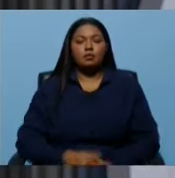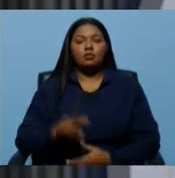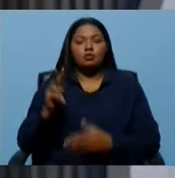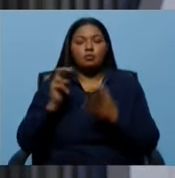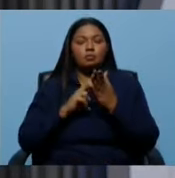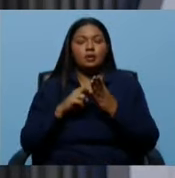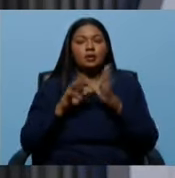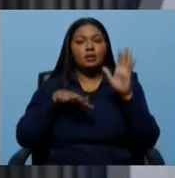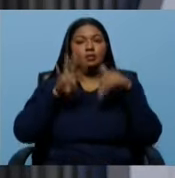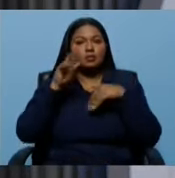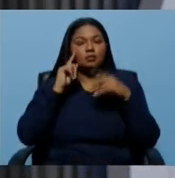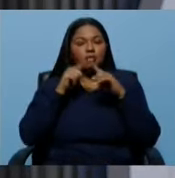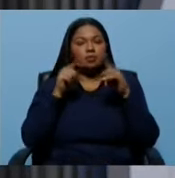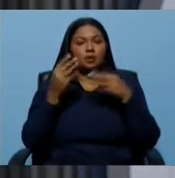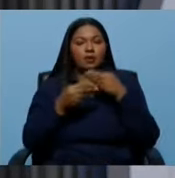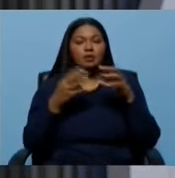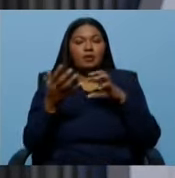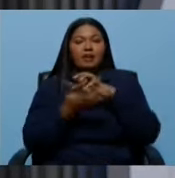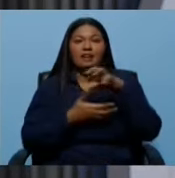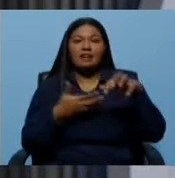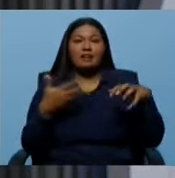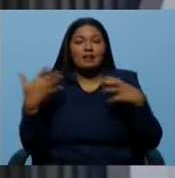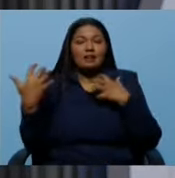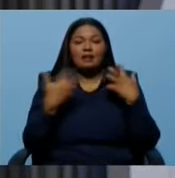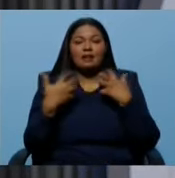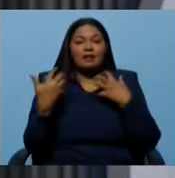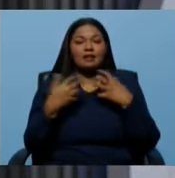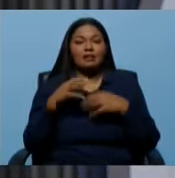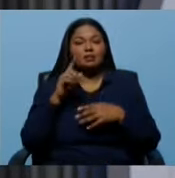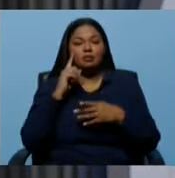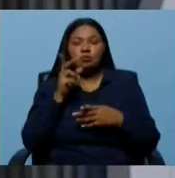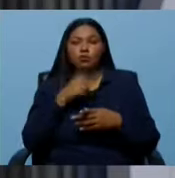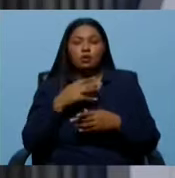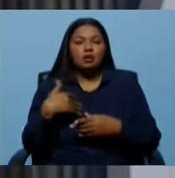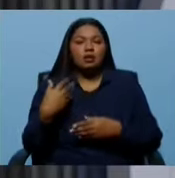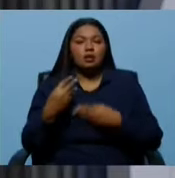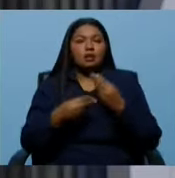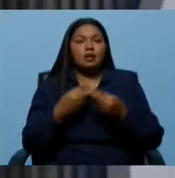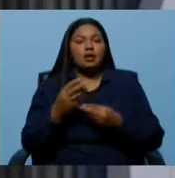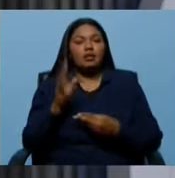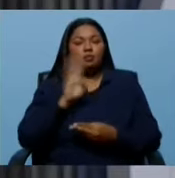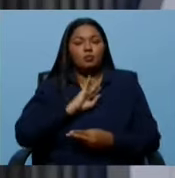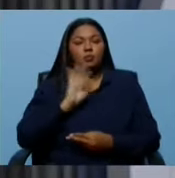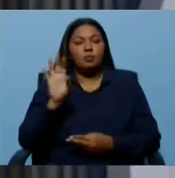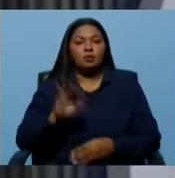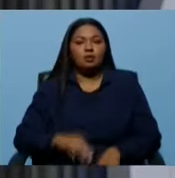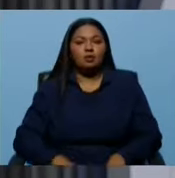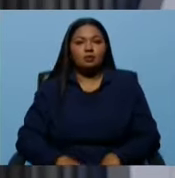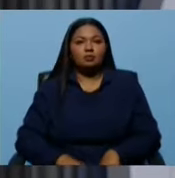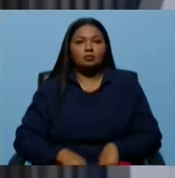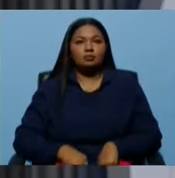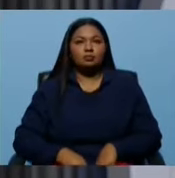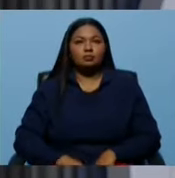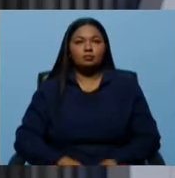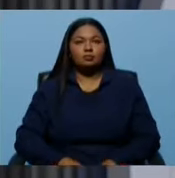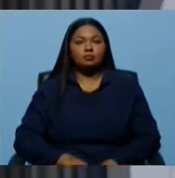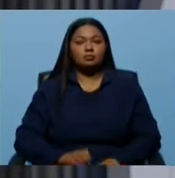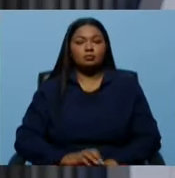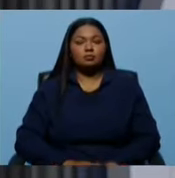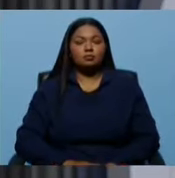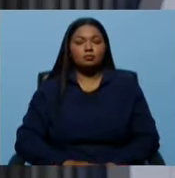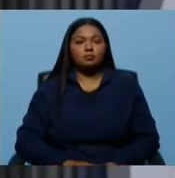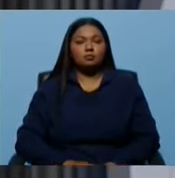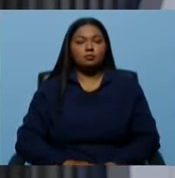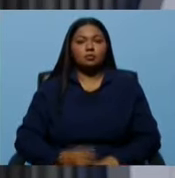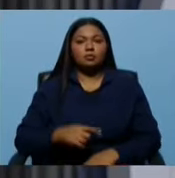generas violencia para generar una guerra civil, es que tú no quieres que exista tu país. Cuando haces la operación Tenaza, lo que quieres es extirpar a la República. Ante